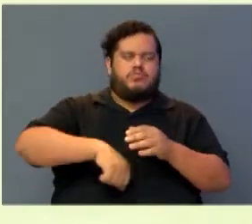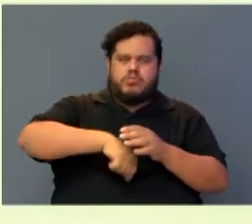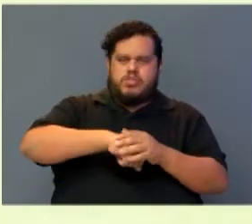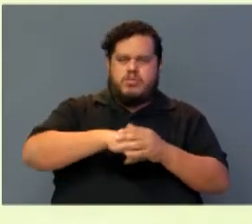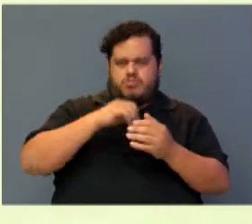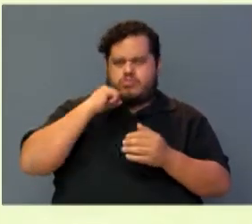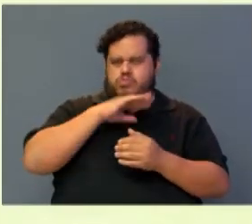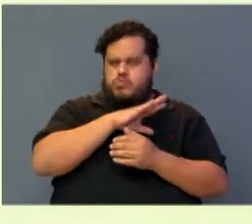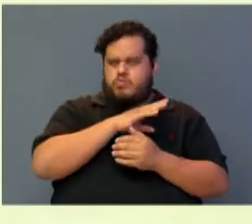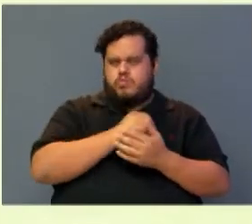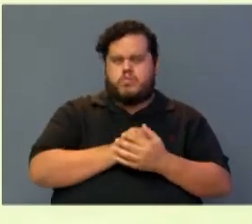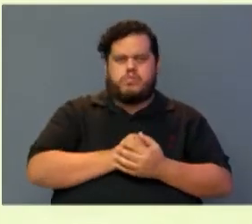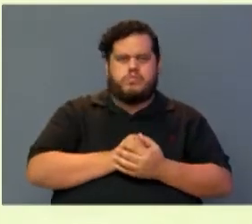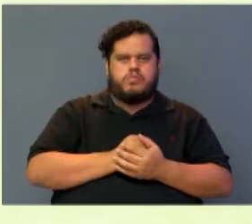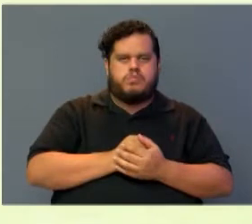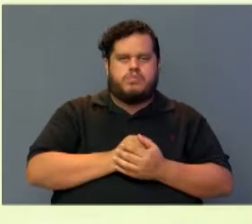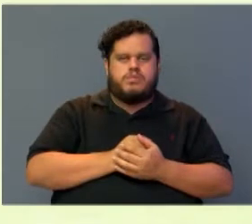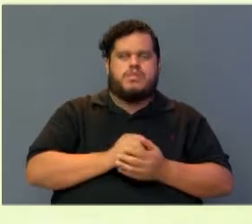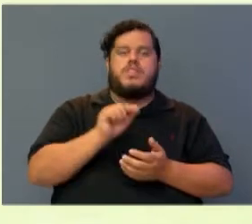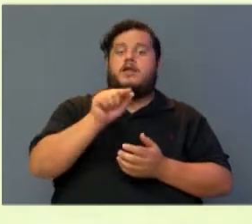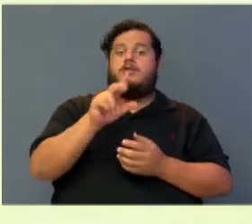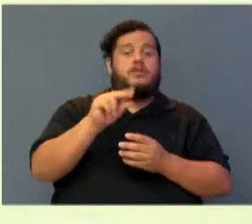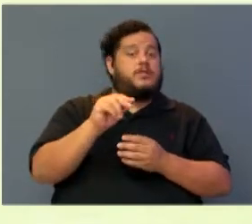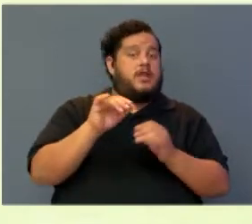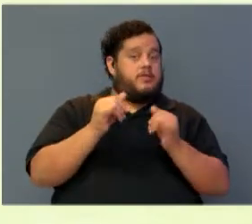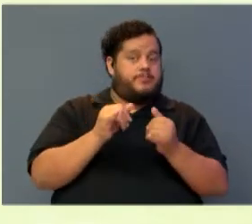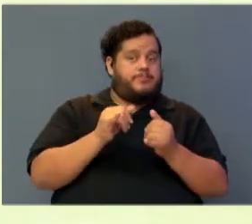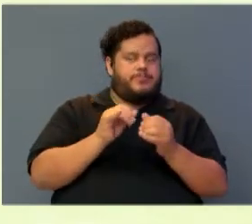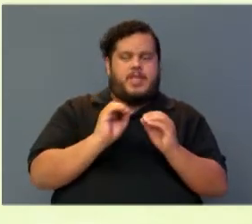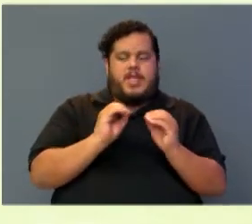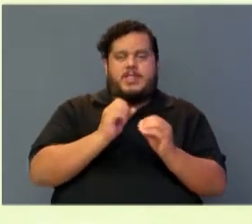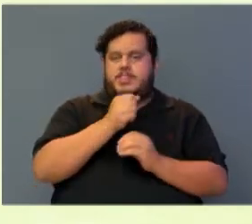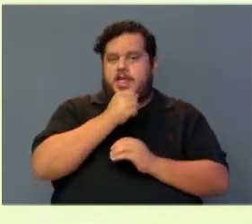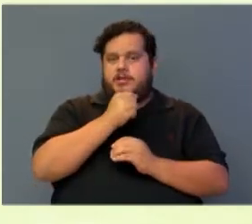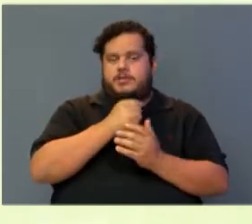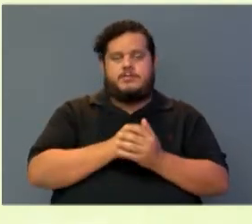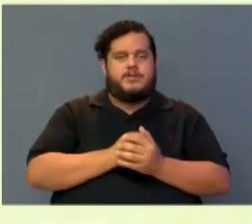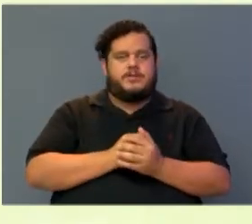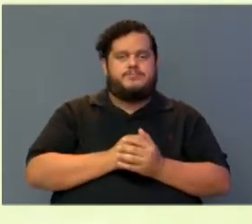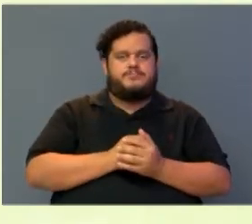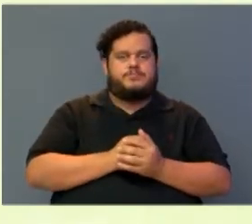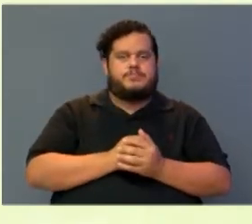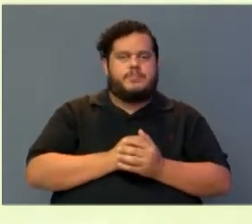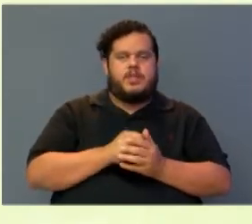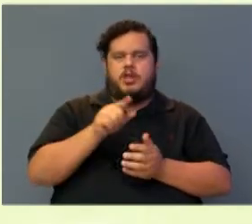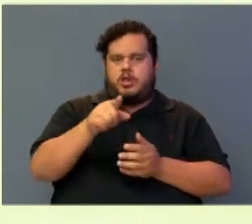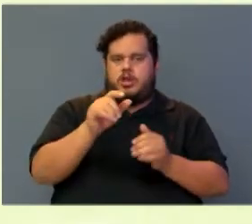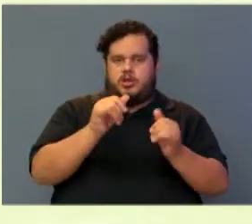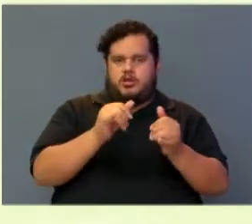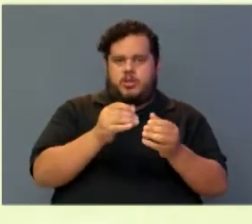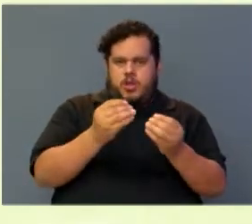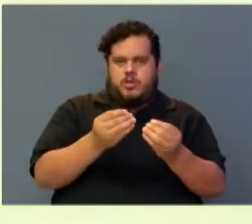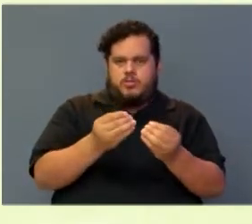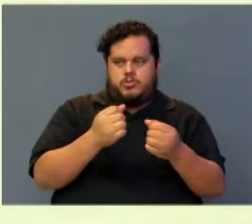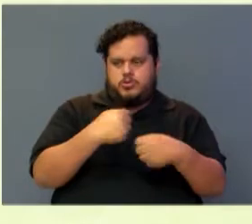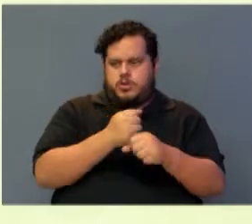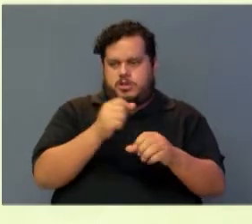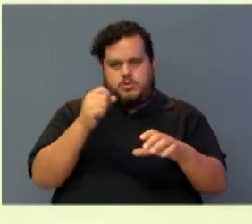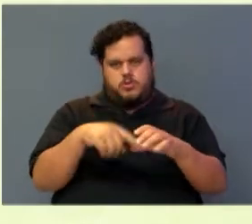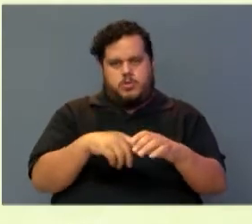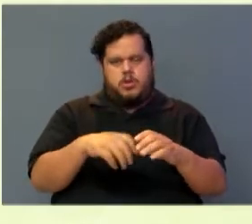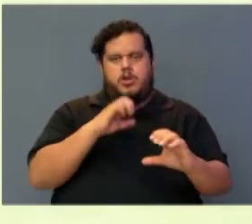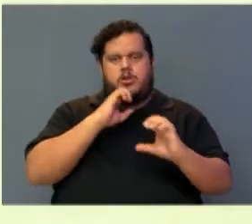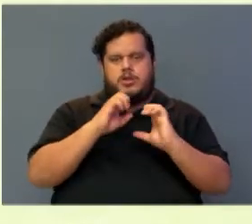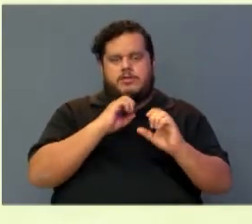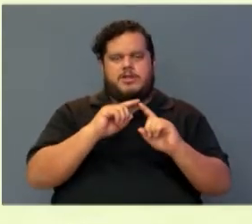raro, que si usted no juega, nadie lo entrevista. Y si usted juega un montón, hace un gol y lo